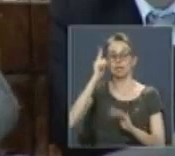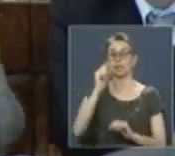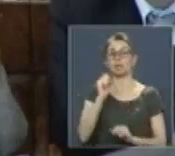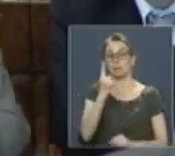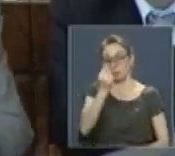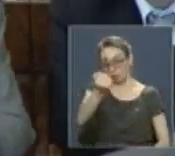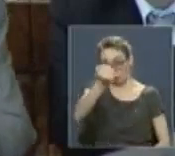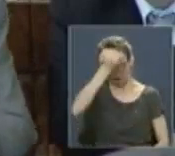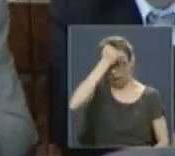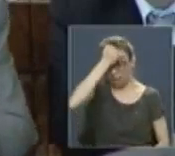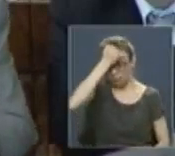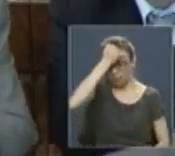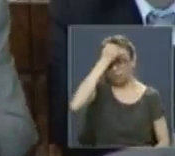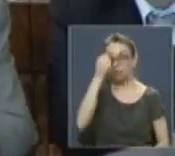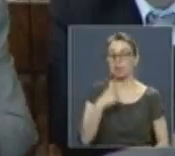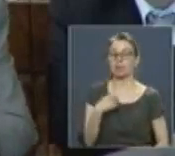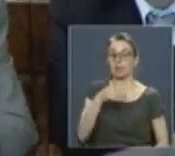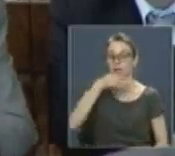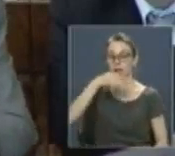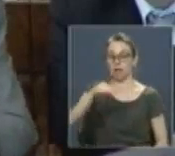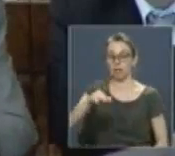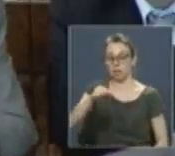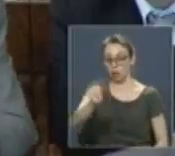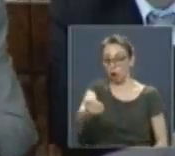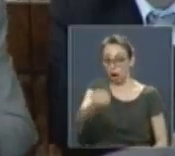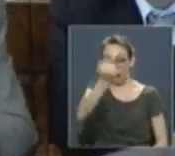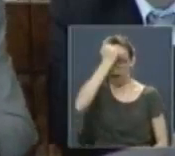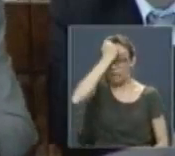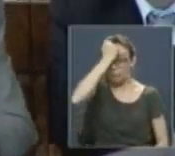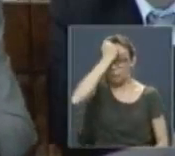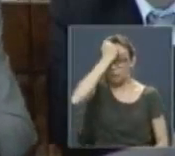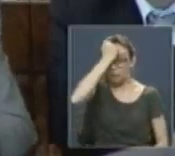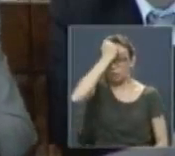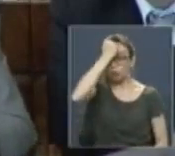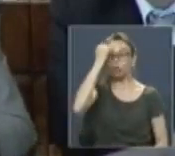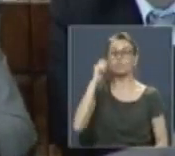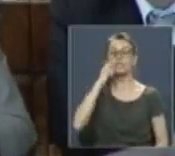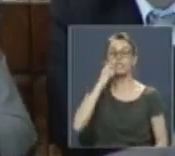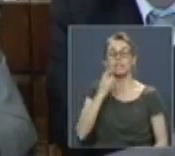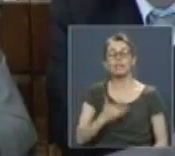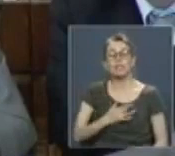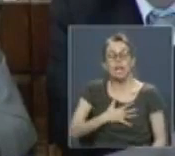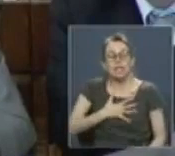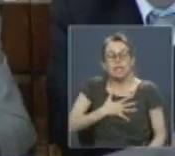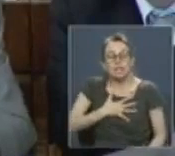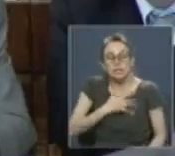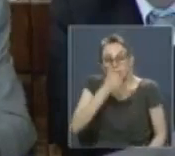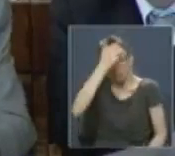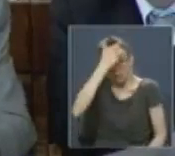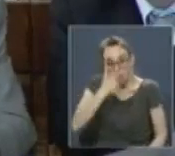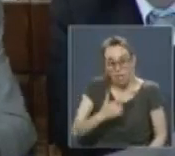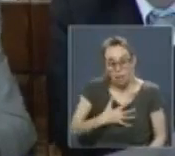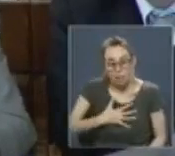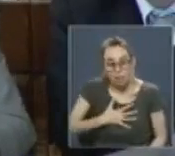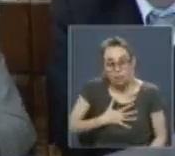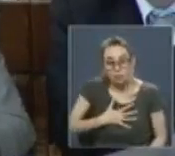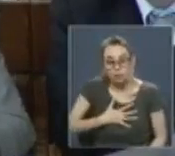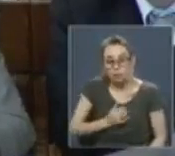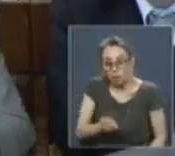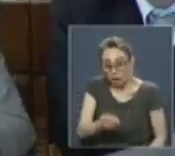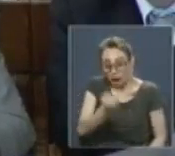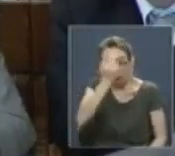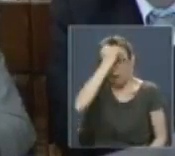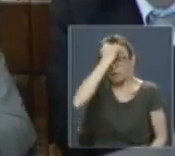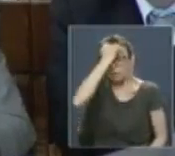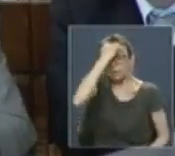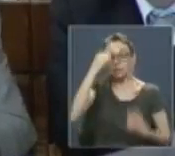arrepentimiento. Al respecto, quiero decir que el arrepentimiento, entendido como el sentimiento de una persona de arrepentirse de